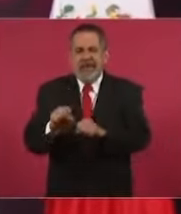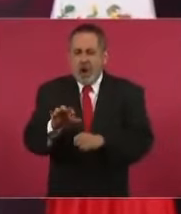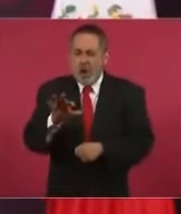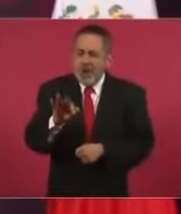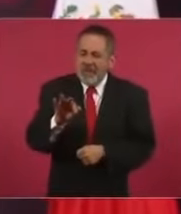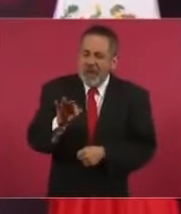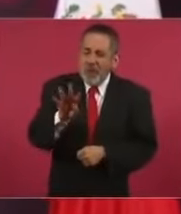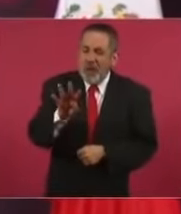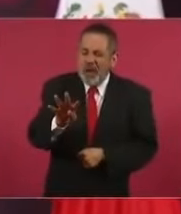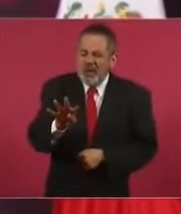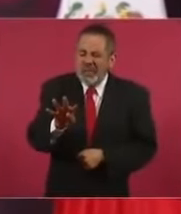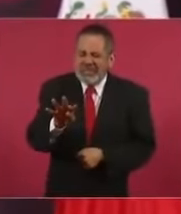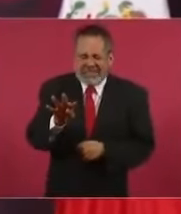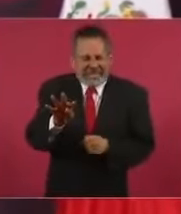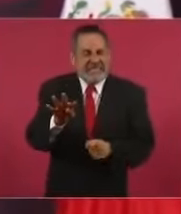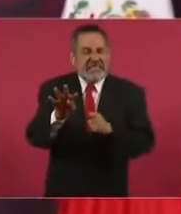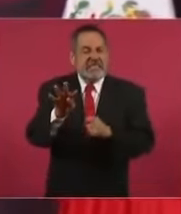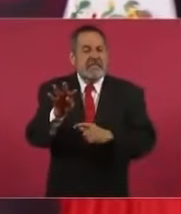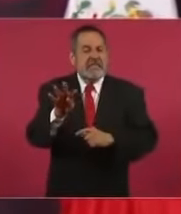44.